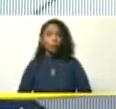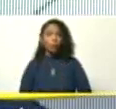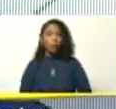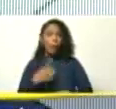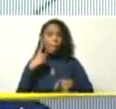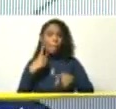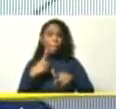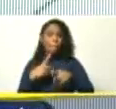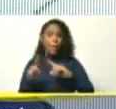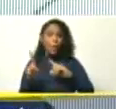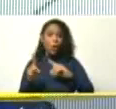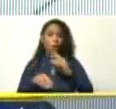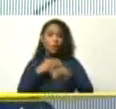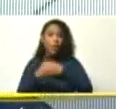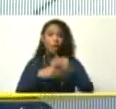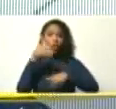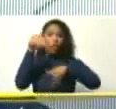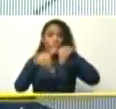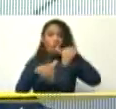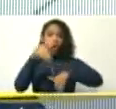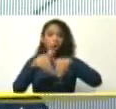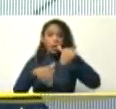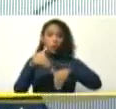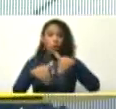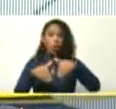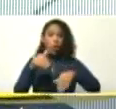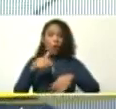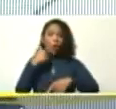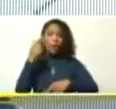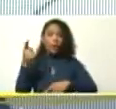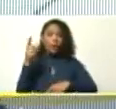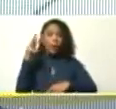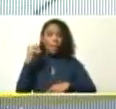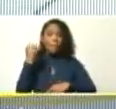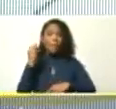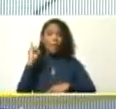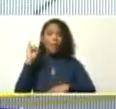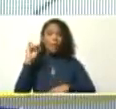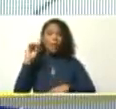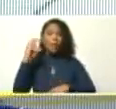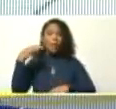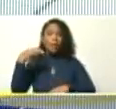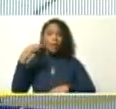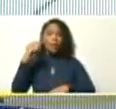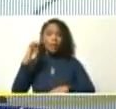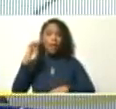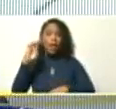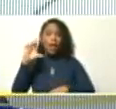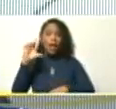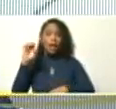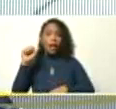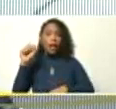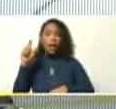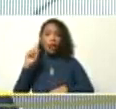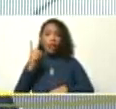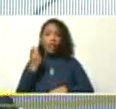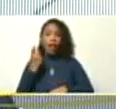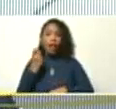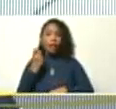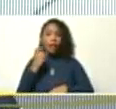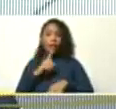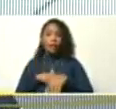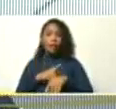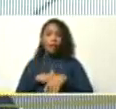Pero enseguida se sometió a votación la propuesta, porque Miquilena dice, caramba, no nos va a alcanzar el tiempo. Se limitó la